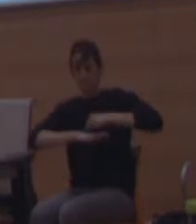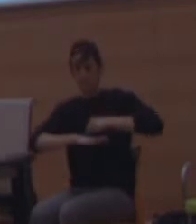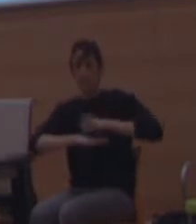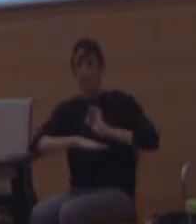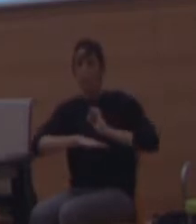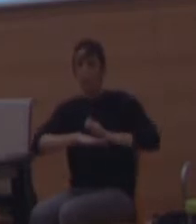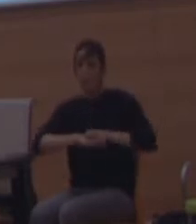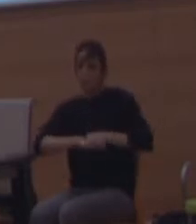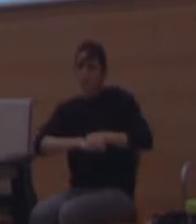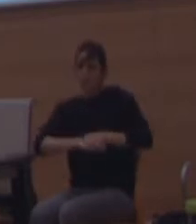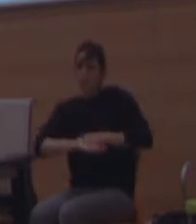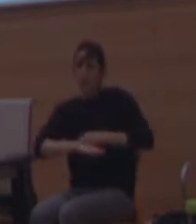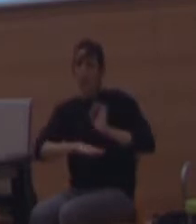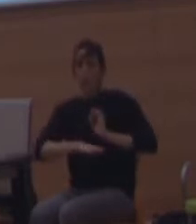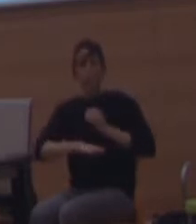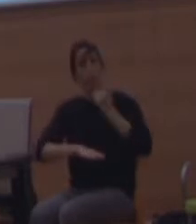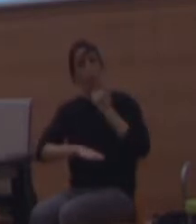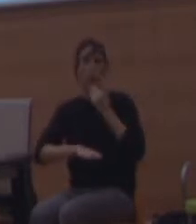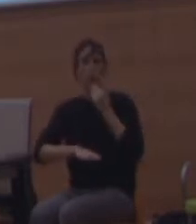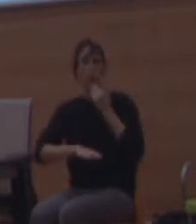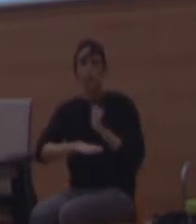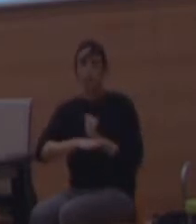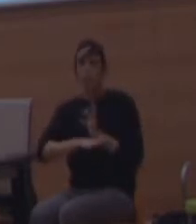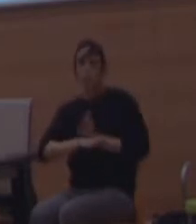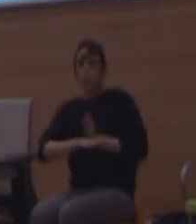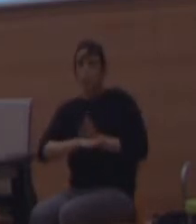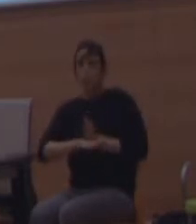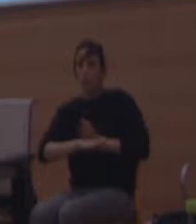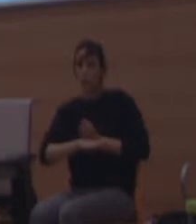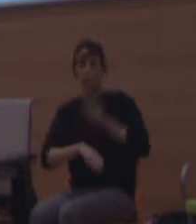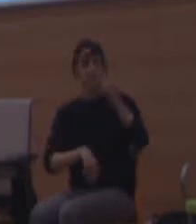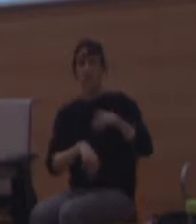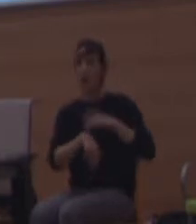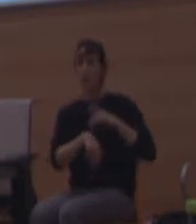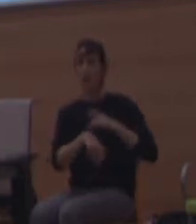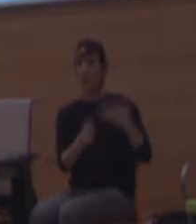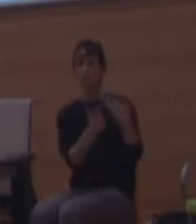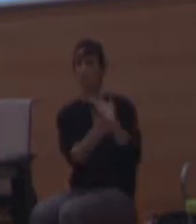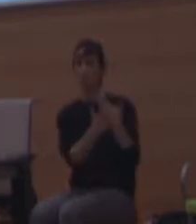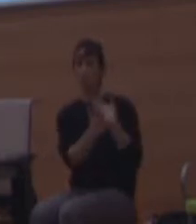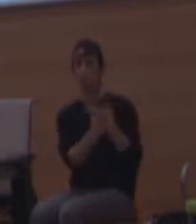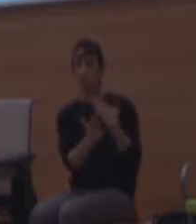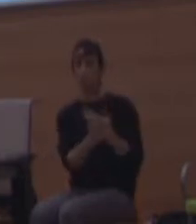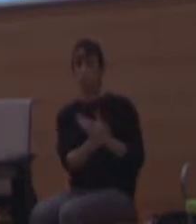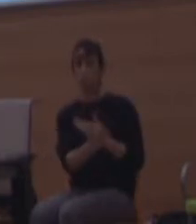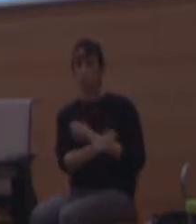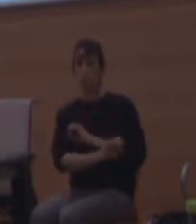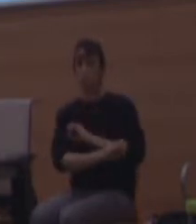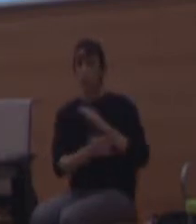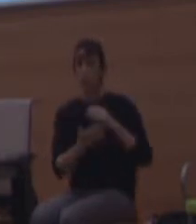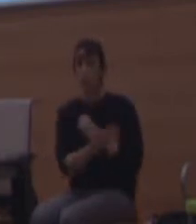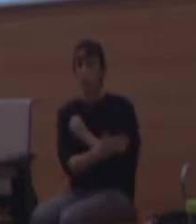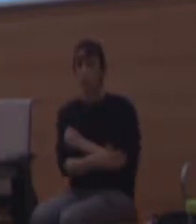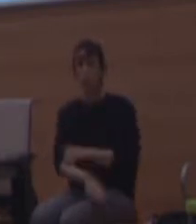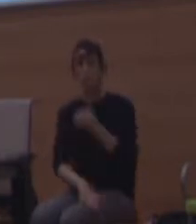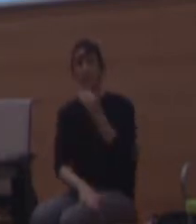lacinante, dolor en quemazón. Todo ello te lo describe prácticamente el paciente. Si tiene una